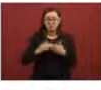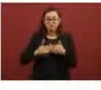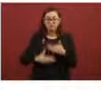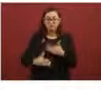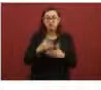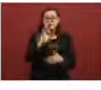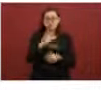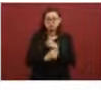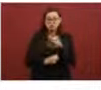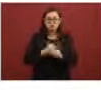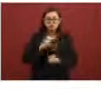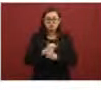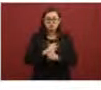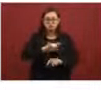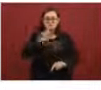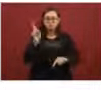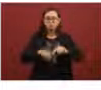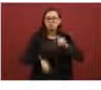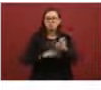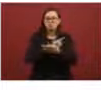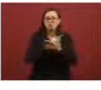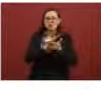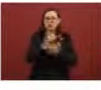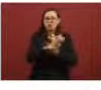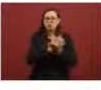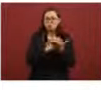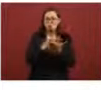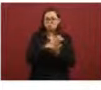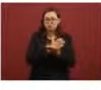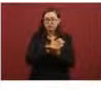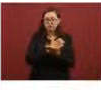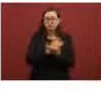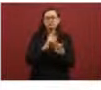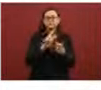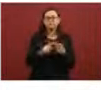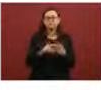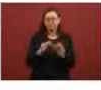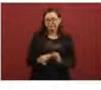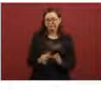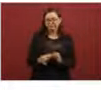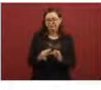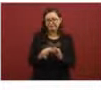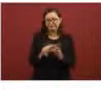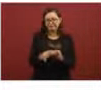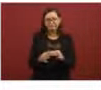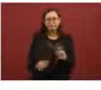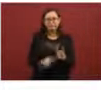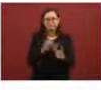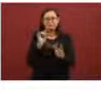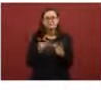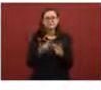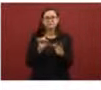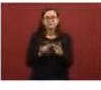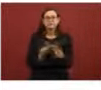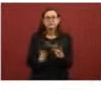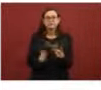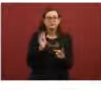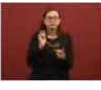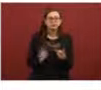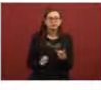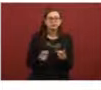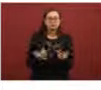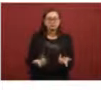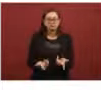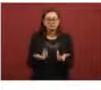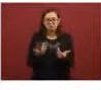en un tratamiento regular. Permiten hacer evidente el no abandono al tratamiento. La